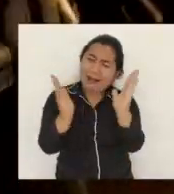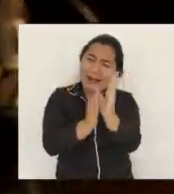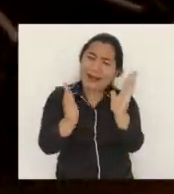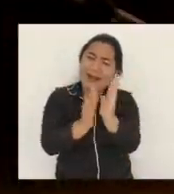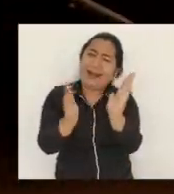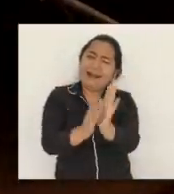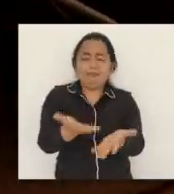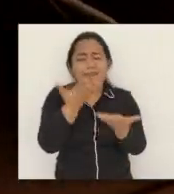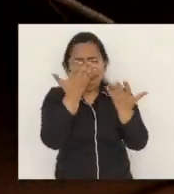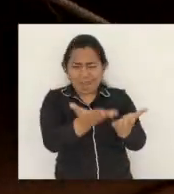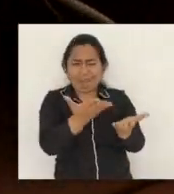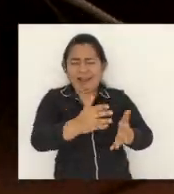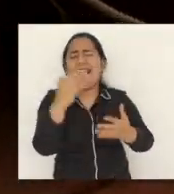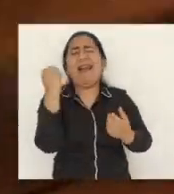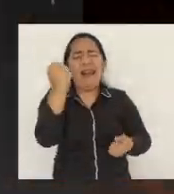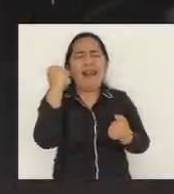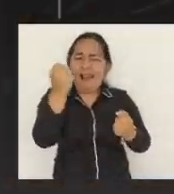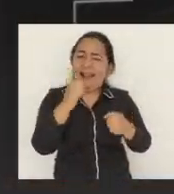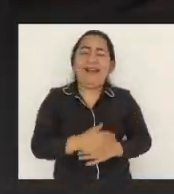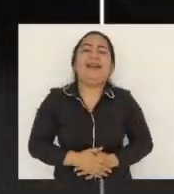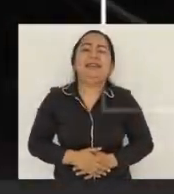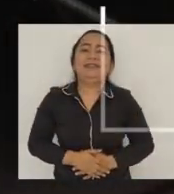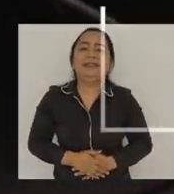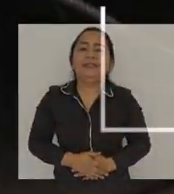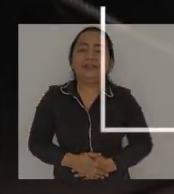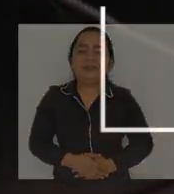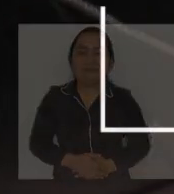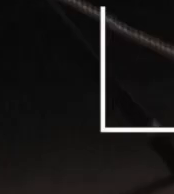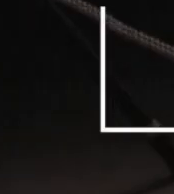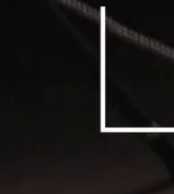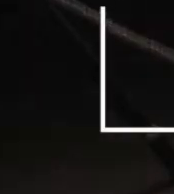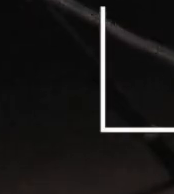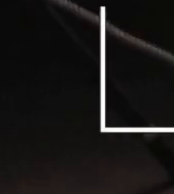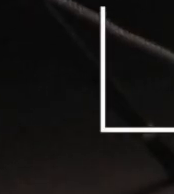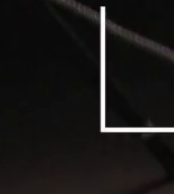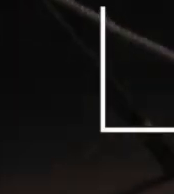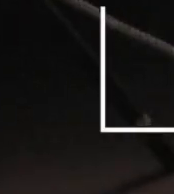este ganador, el jengibre!